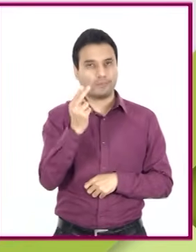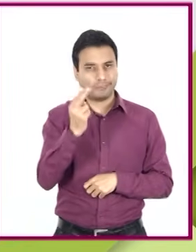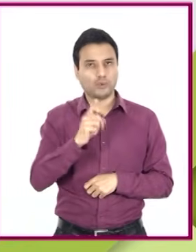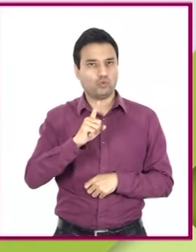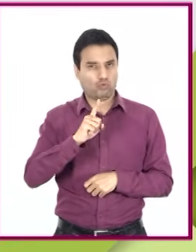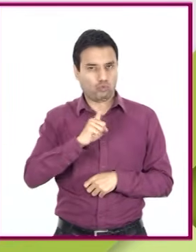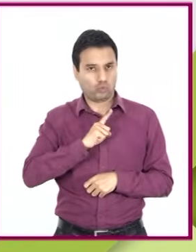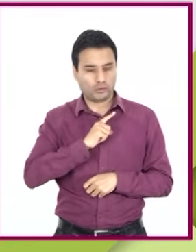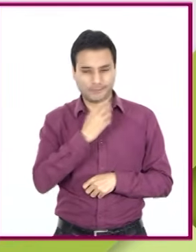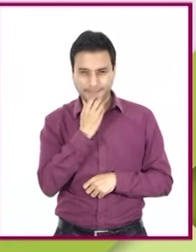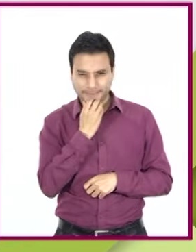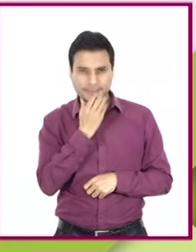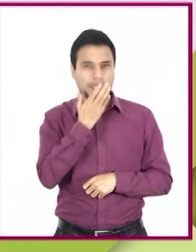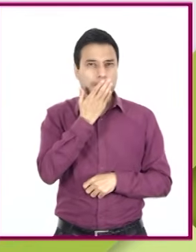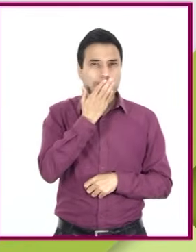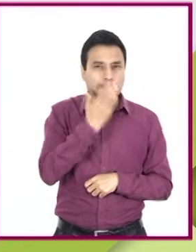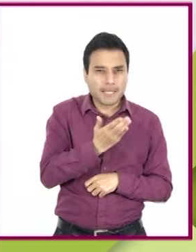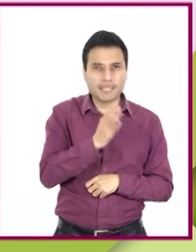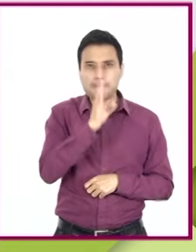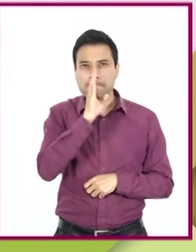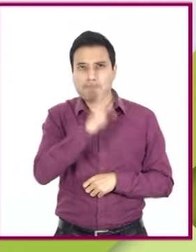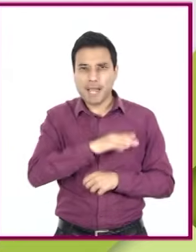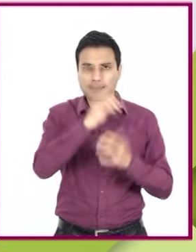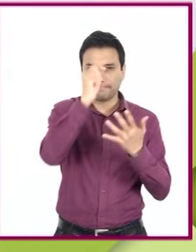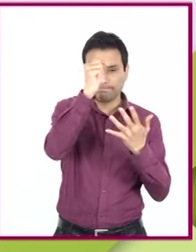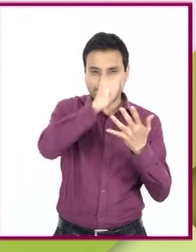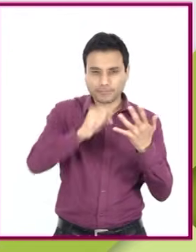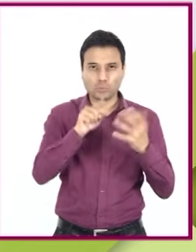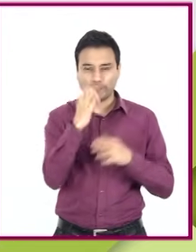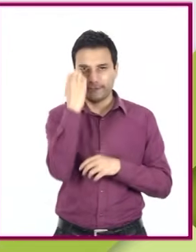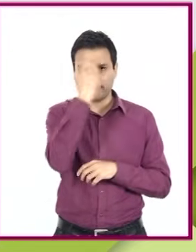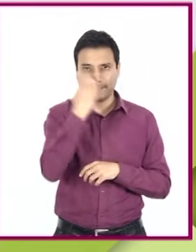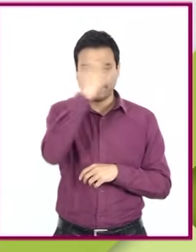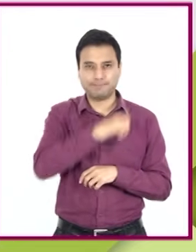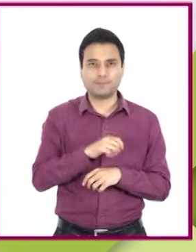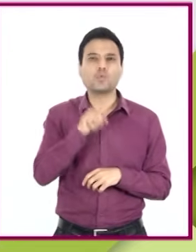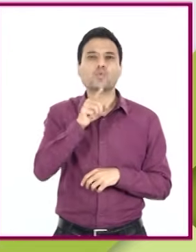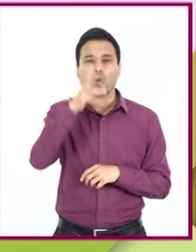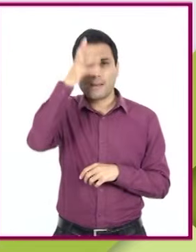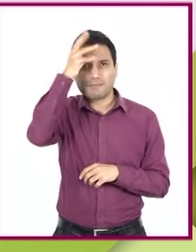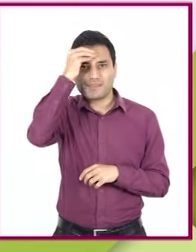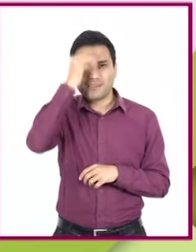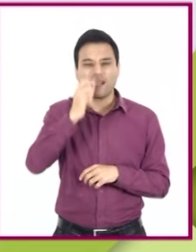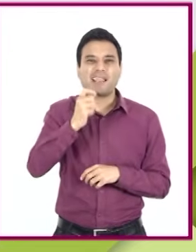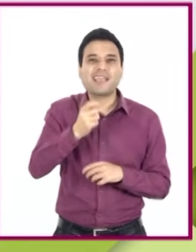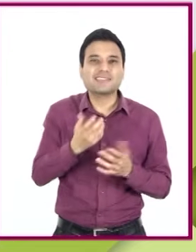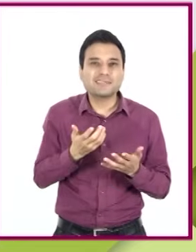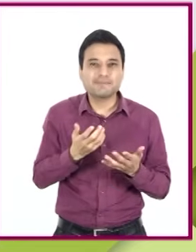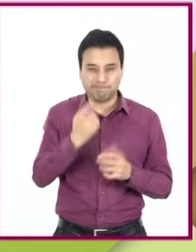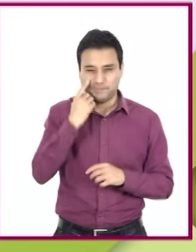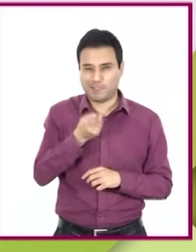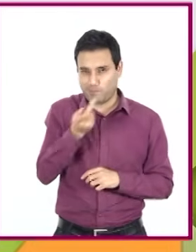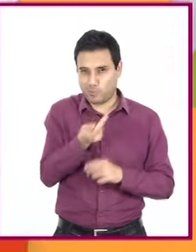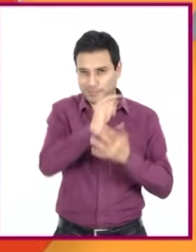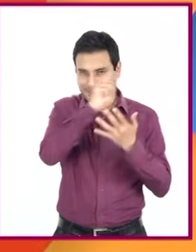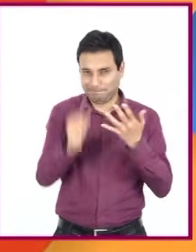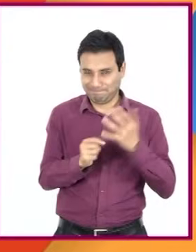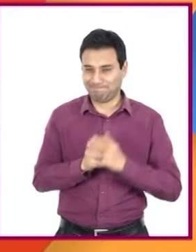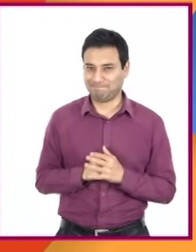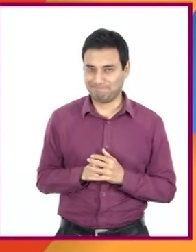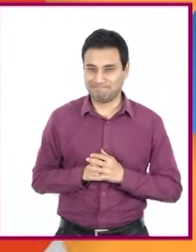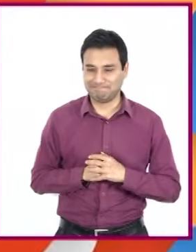aprender de los aciertos y de los errores. Pueden analizar cuánto aprendieron contestando a las siguientes